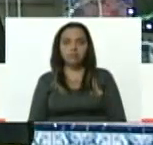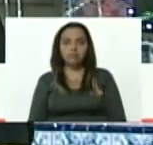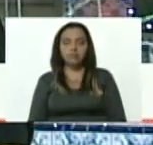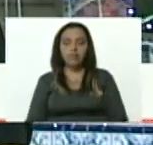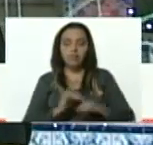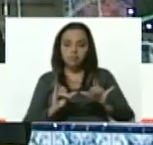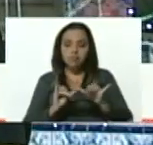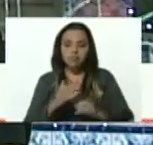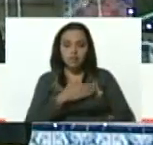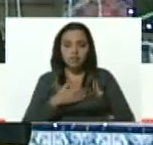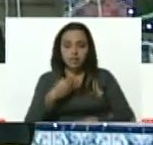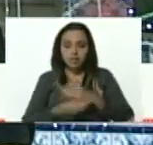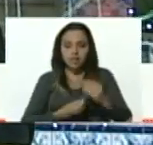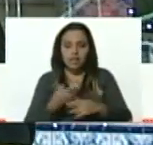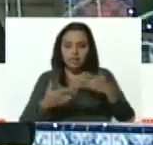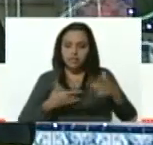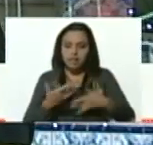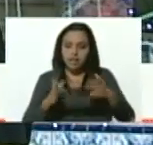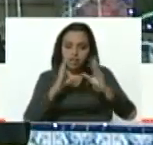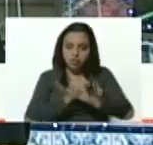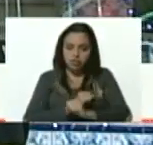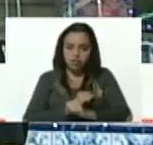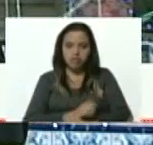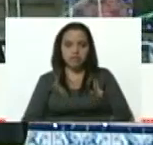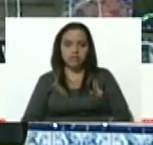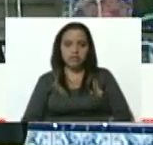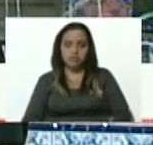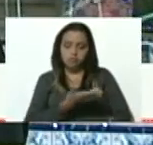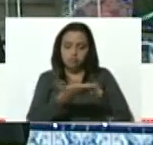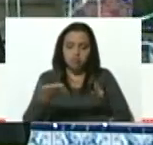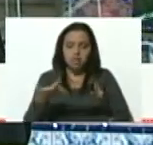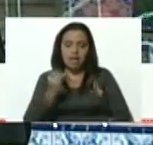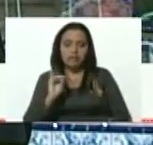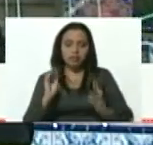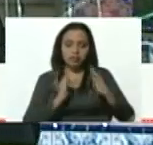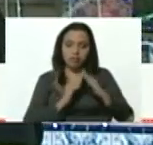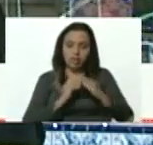quise hacer este evento así de noche, de nochecita, para que usted esté en su casa.